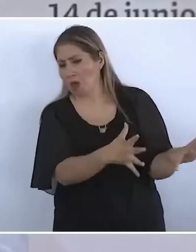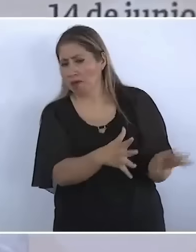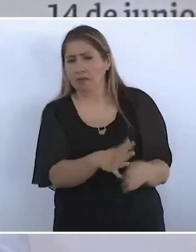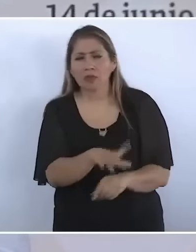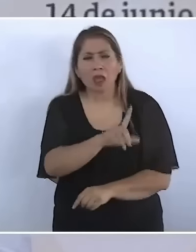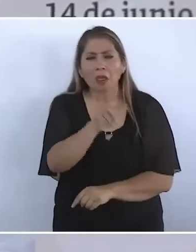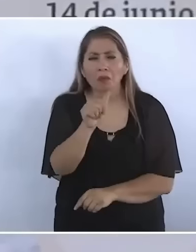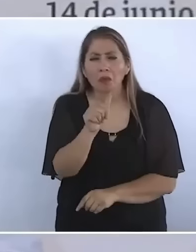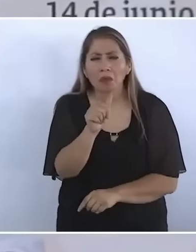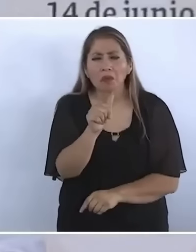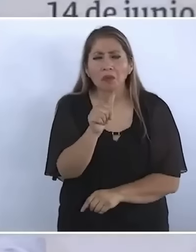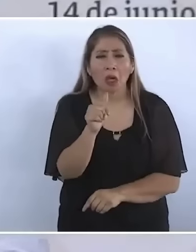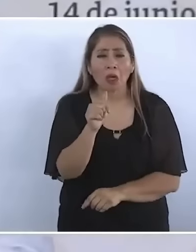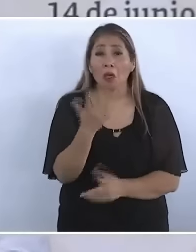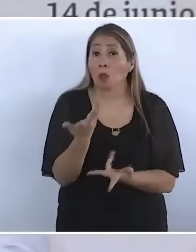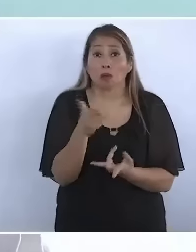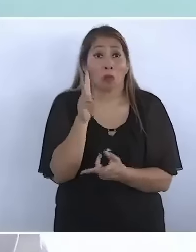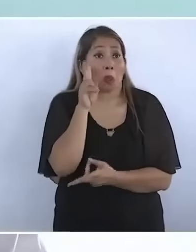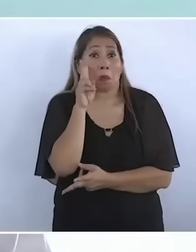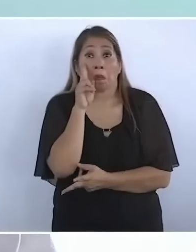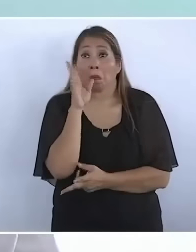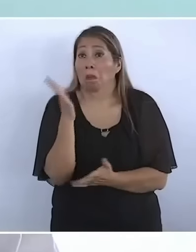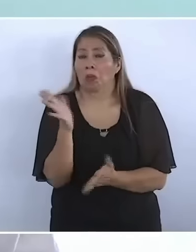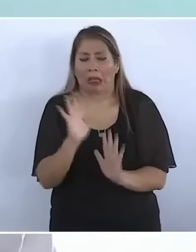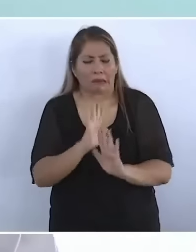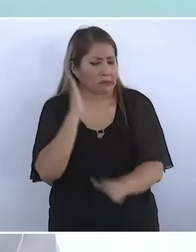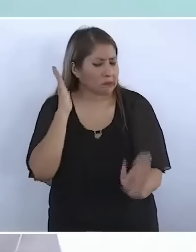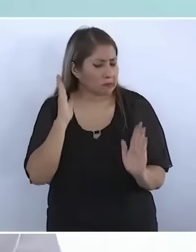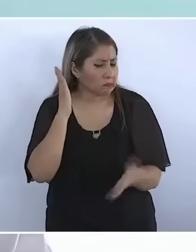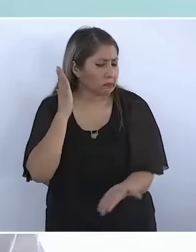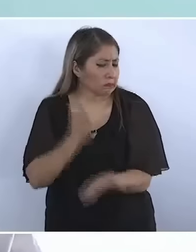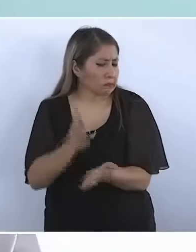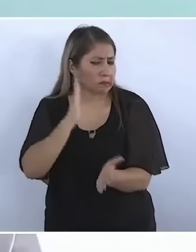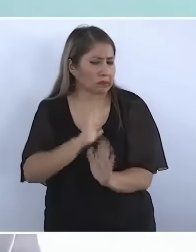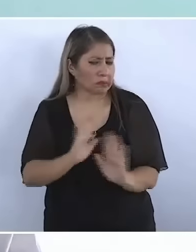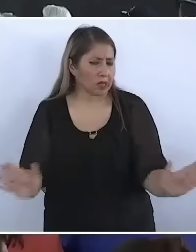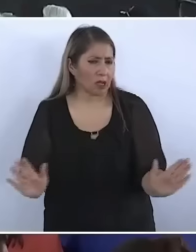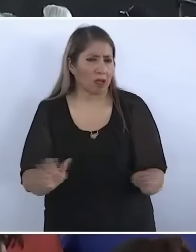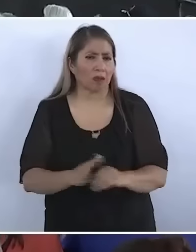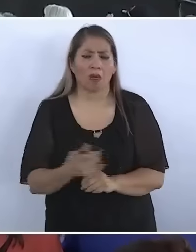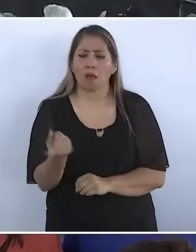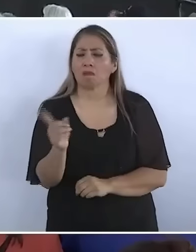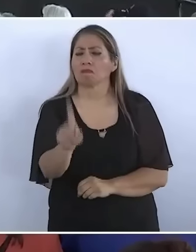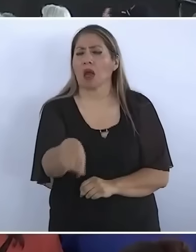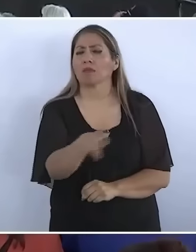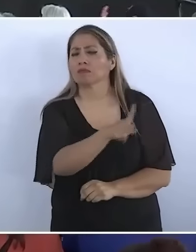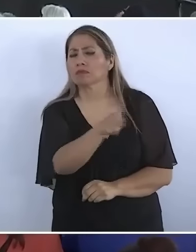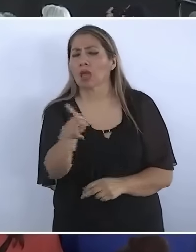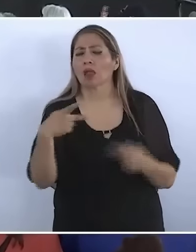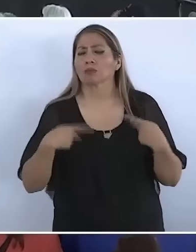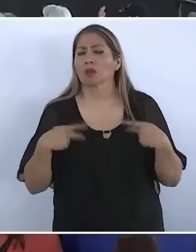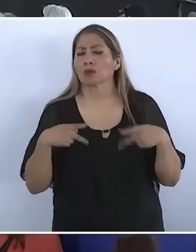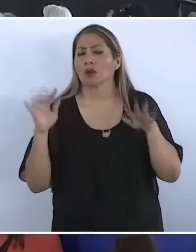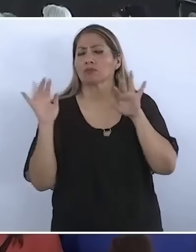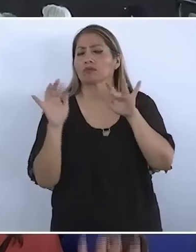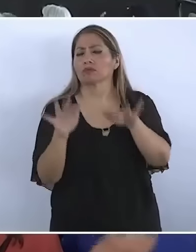volvía a ver ni el pelo. Eso ya se acabó. Ahora en México manda el pueblo.